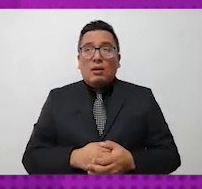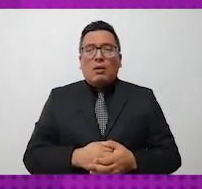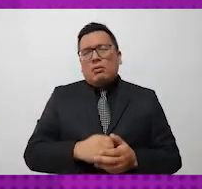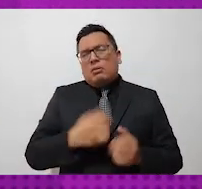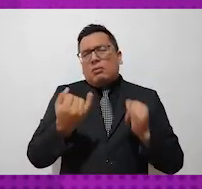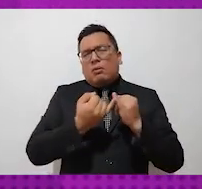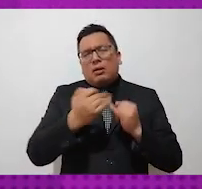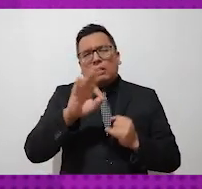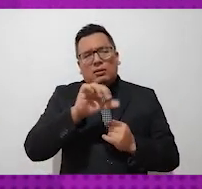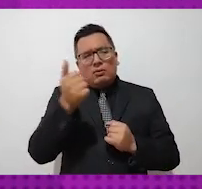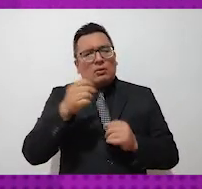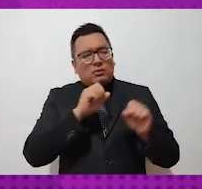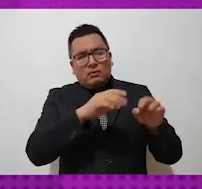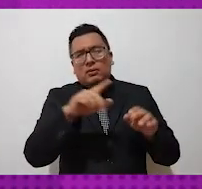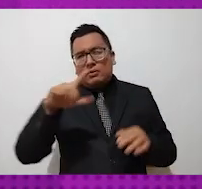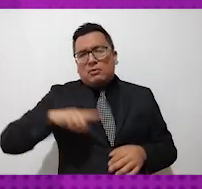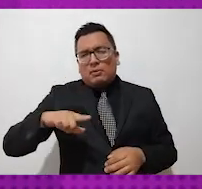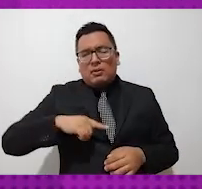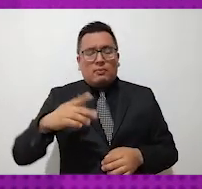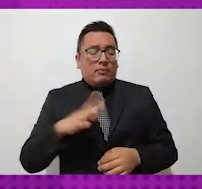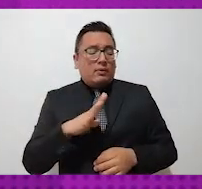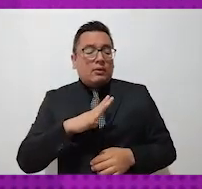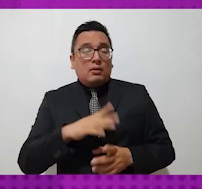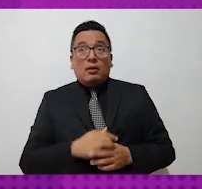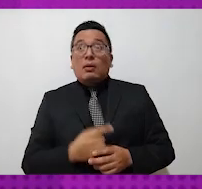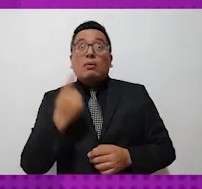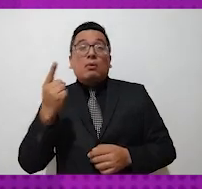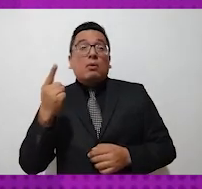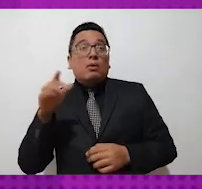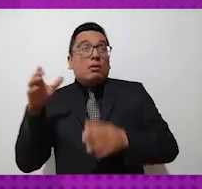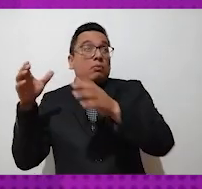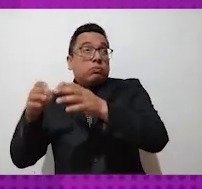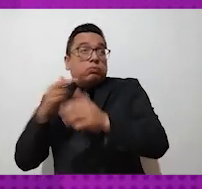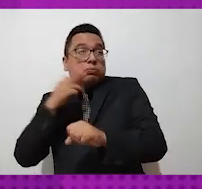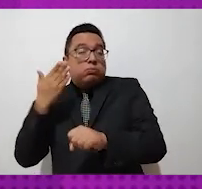muchas entidades gubernamentales, hay un órgano que se encarga de